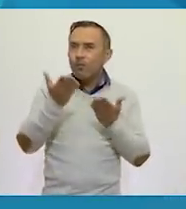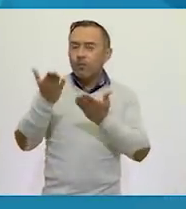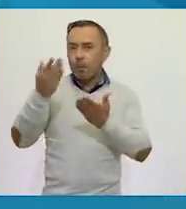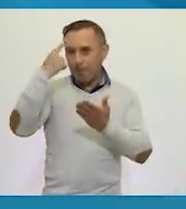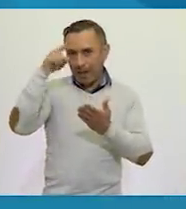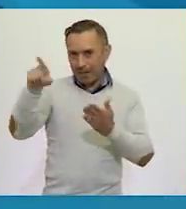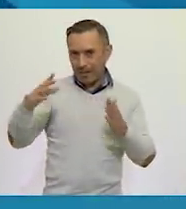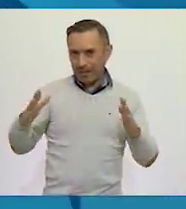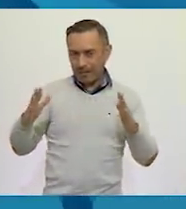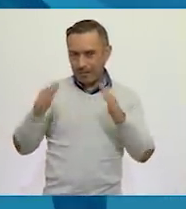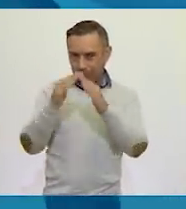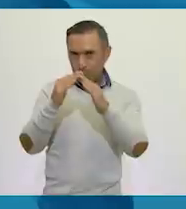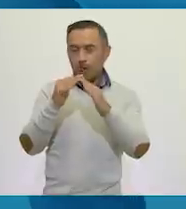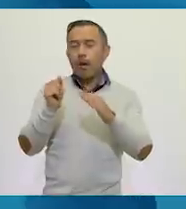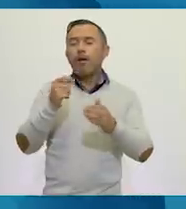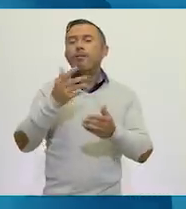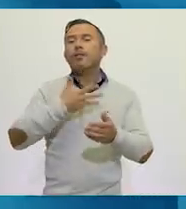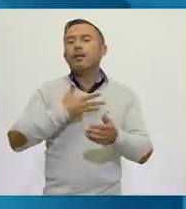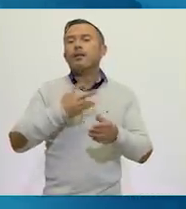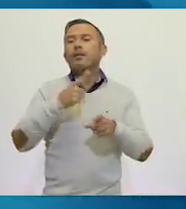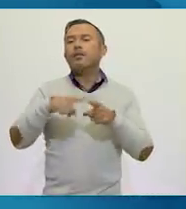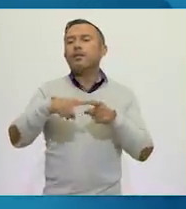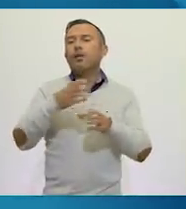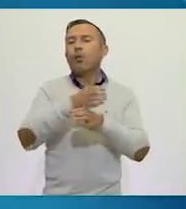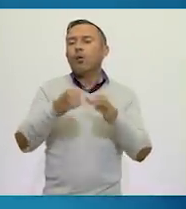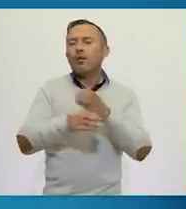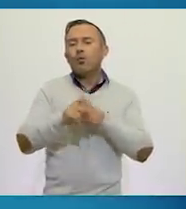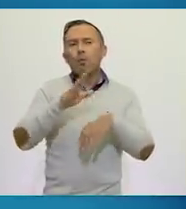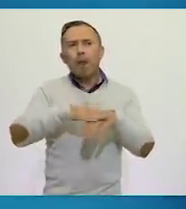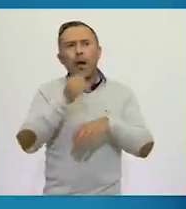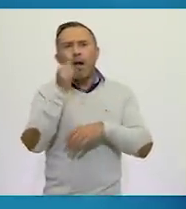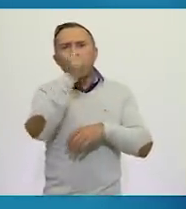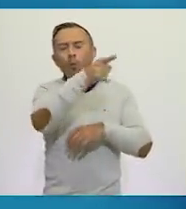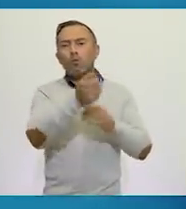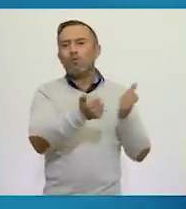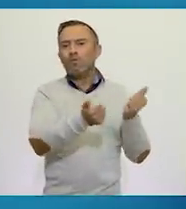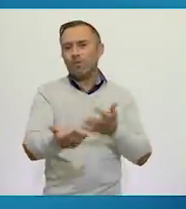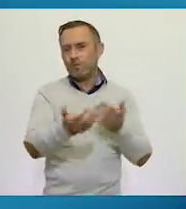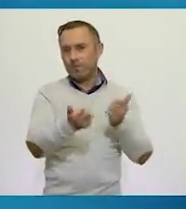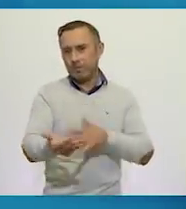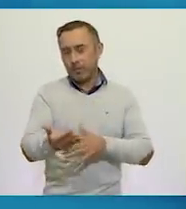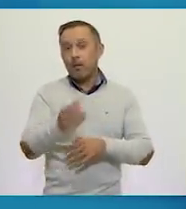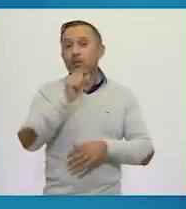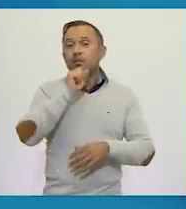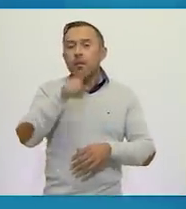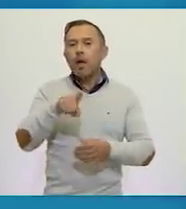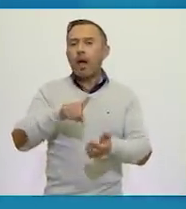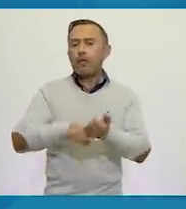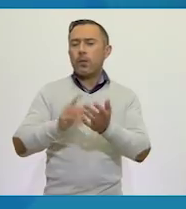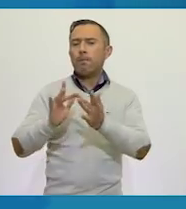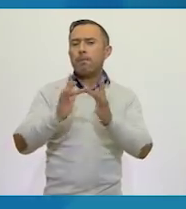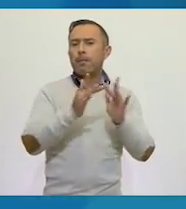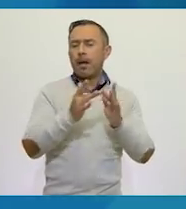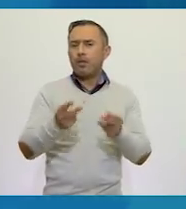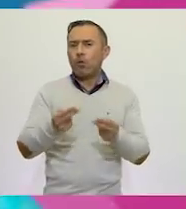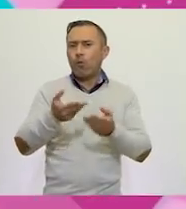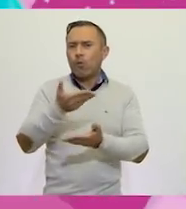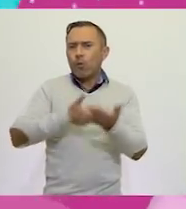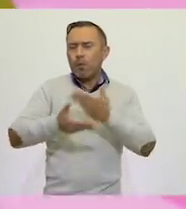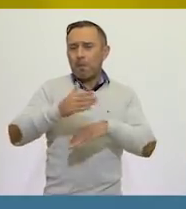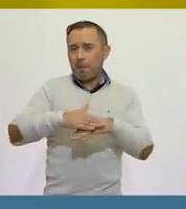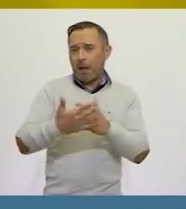Tenochtitlán, que recibía artículos de gran valía de territorios recónditos, además de poseer una red comercial sumamente